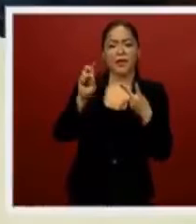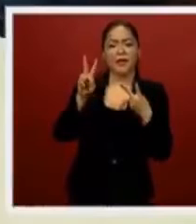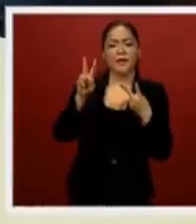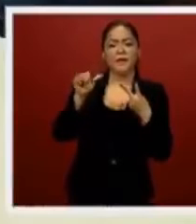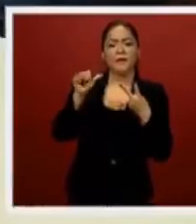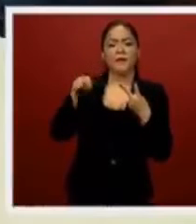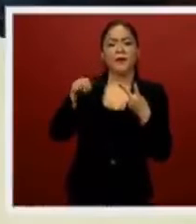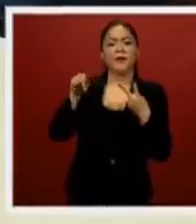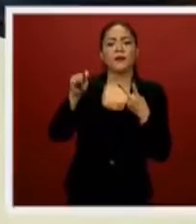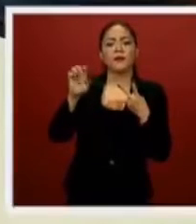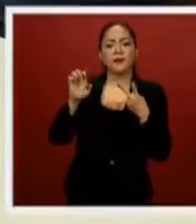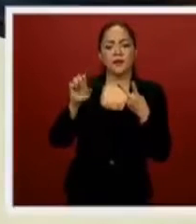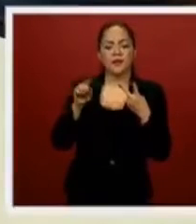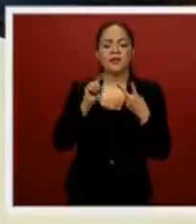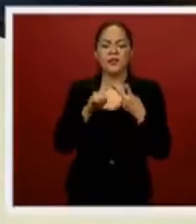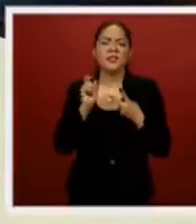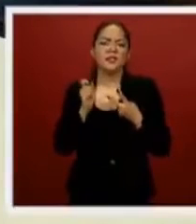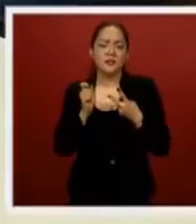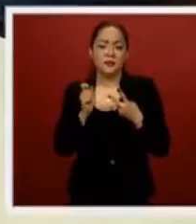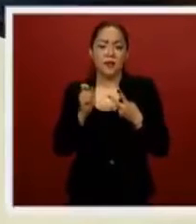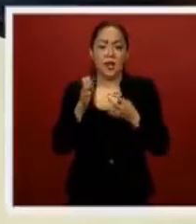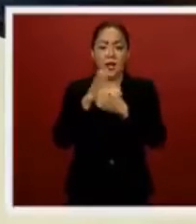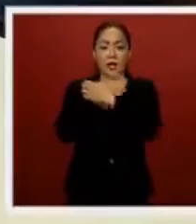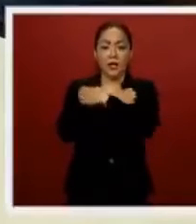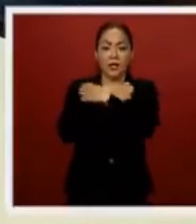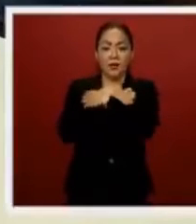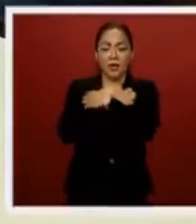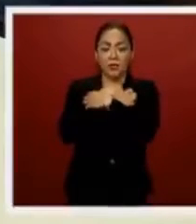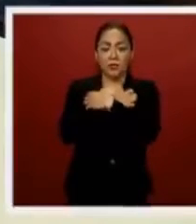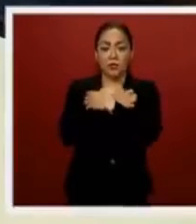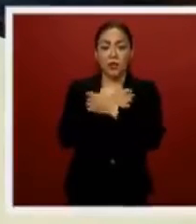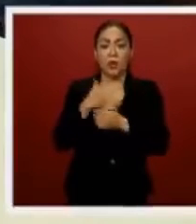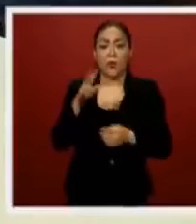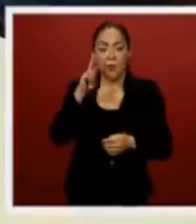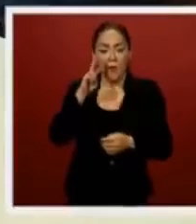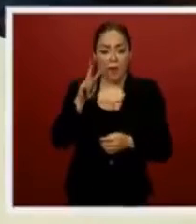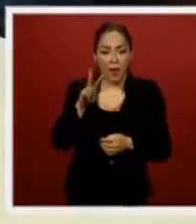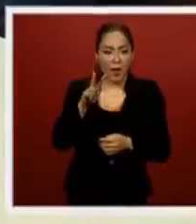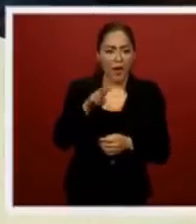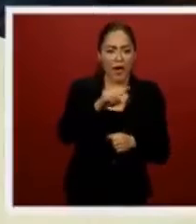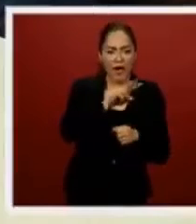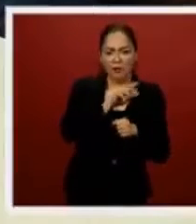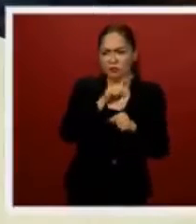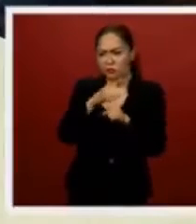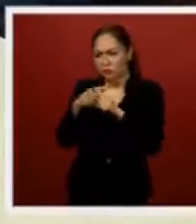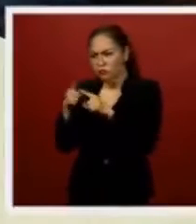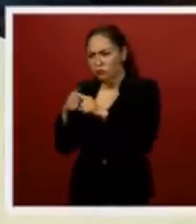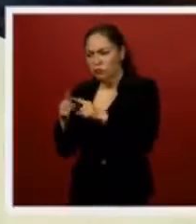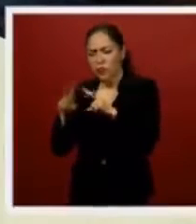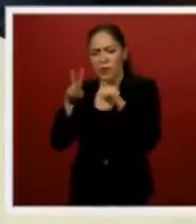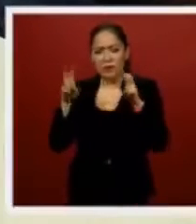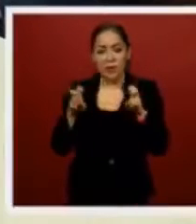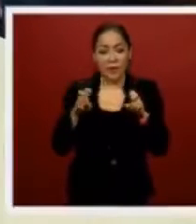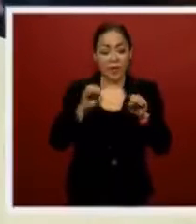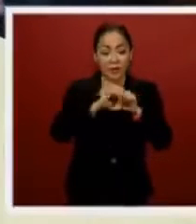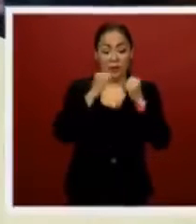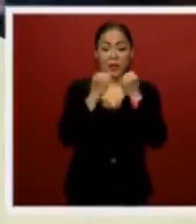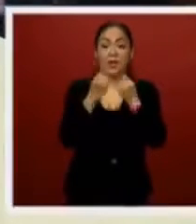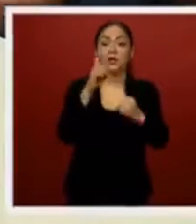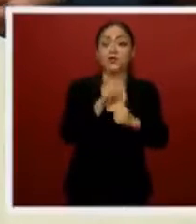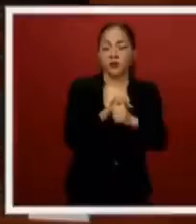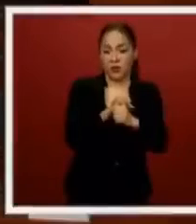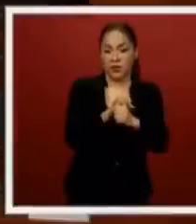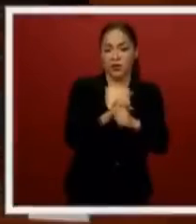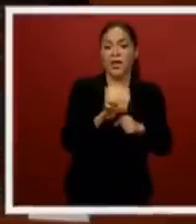educación esté considerando los principales temas que socialmente son importantes y urgentes.